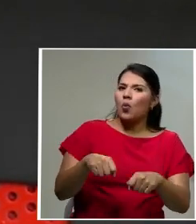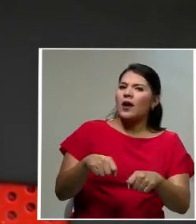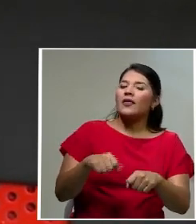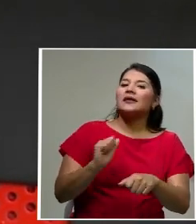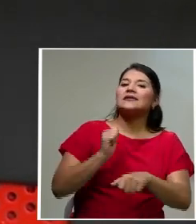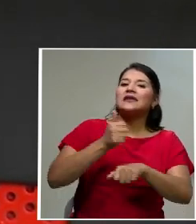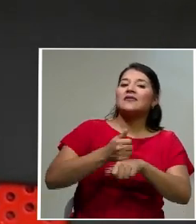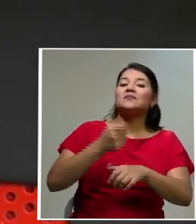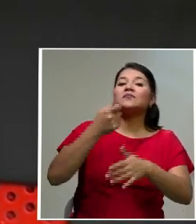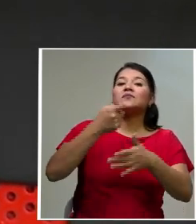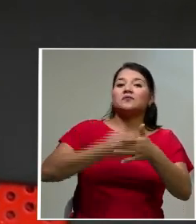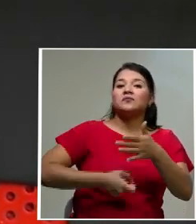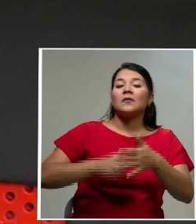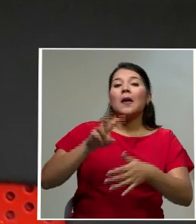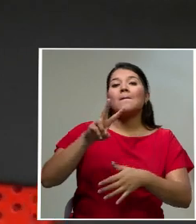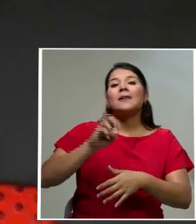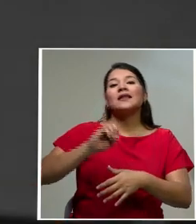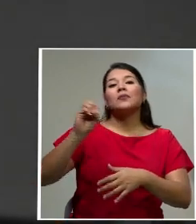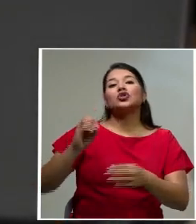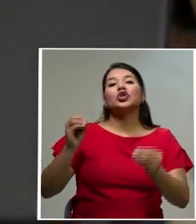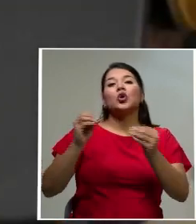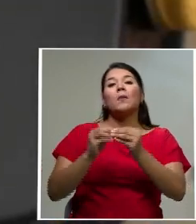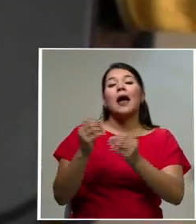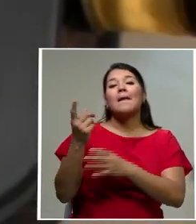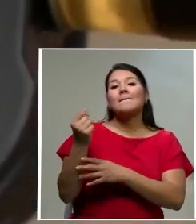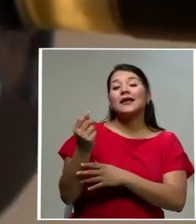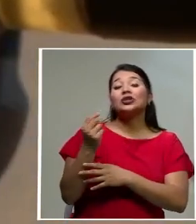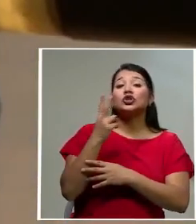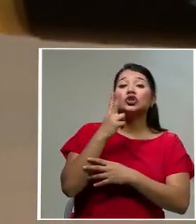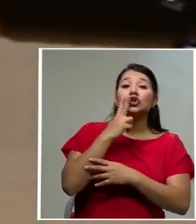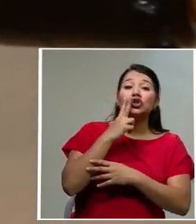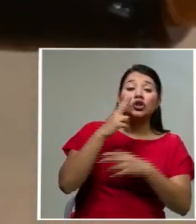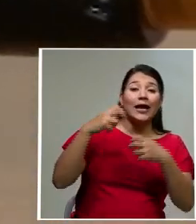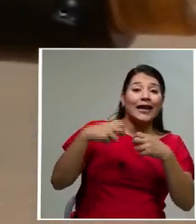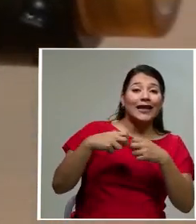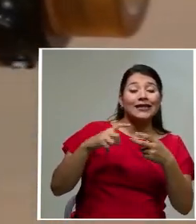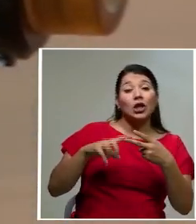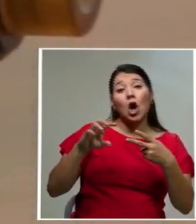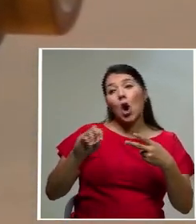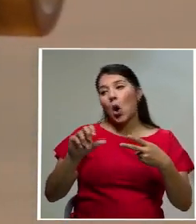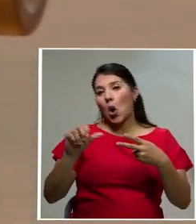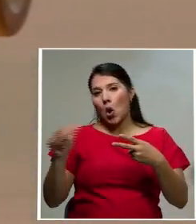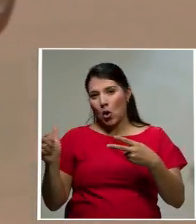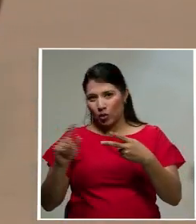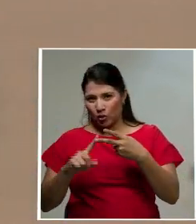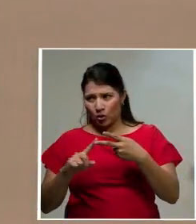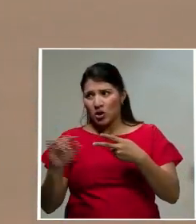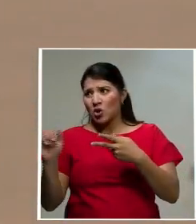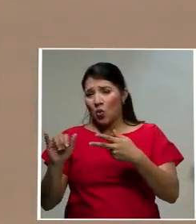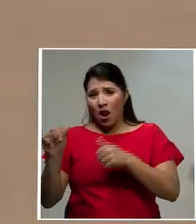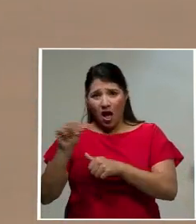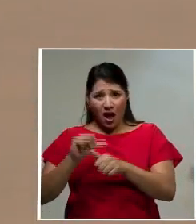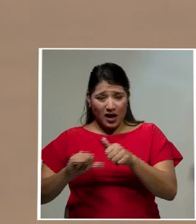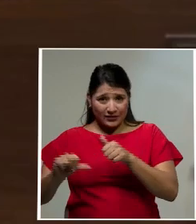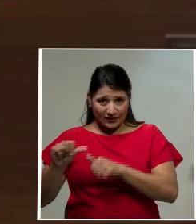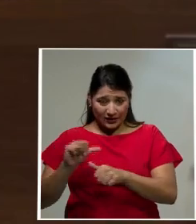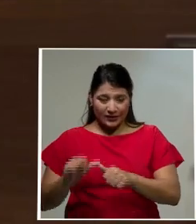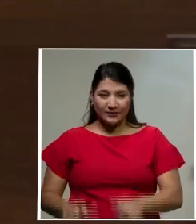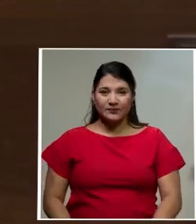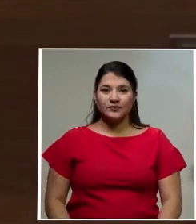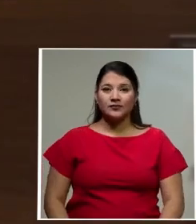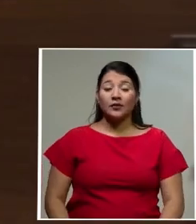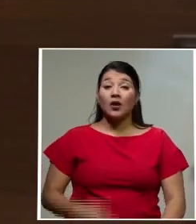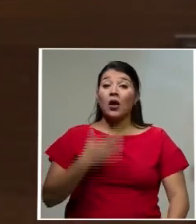un impuesto del 20% a estos dispositivos y sus complementos, tales como los aceites que se utilizan para vapear. Bueno, en